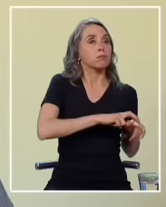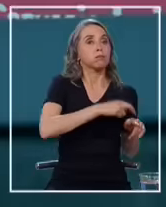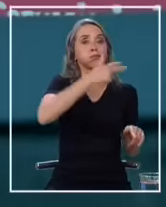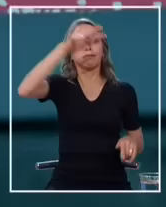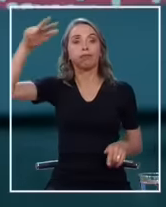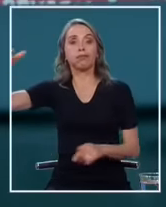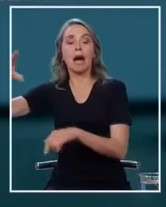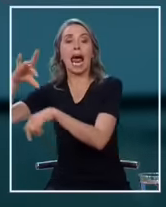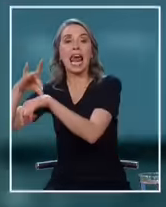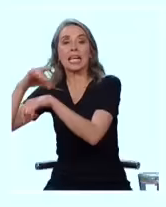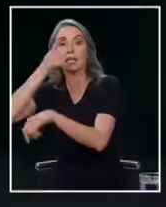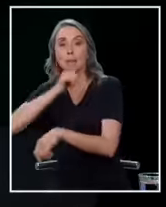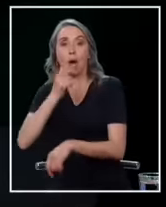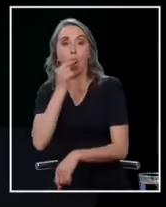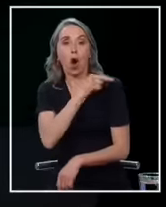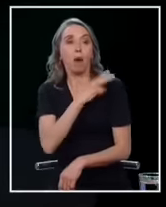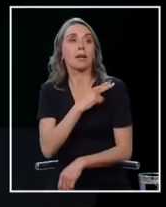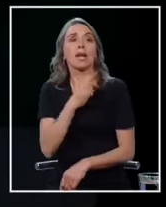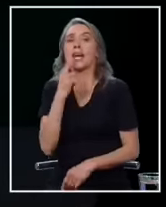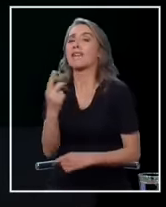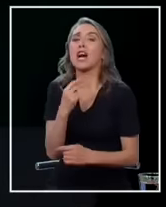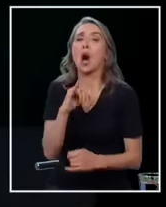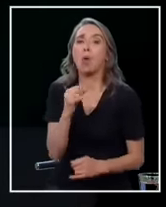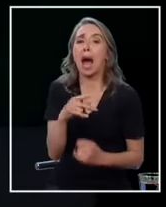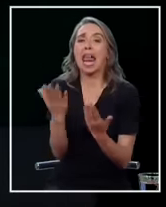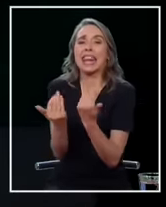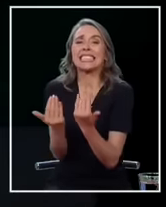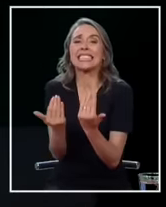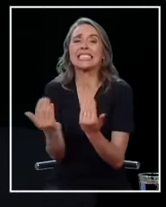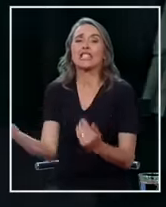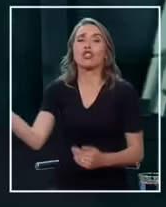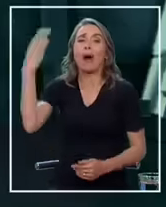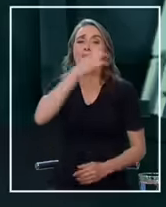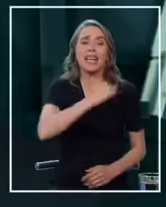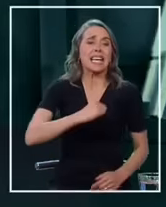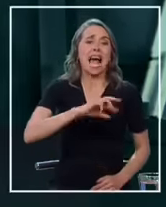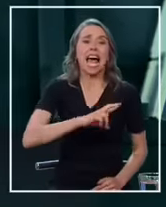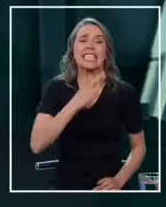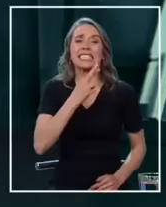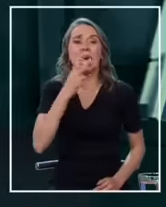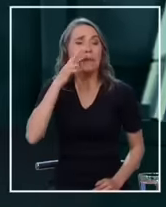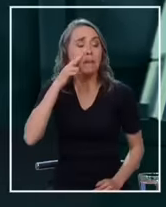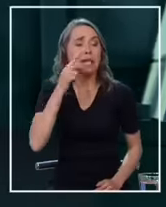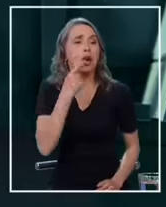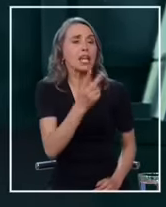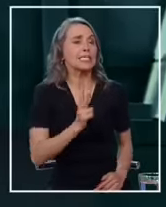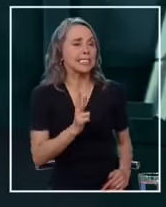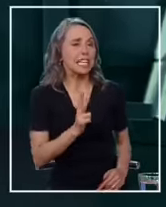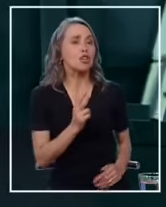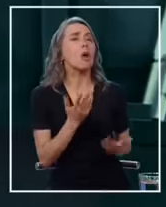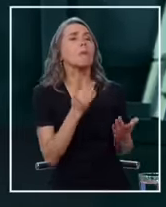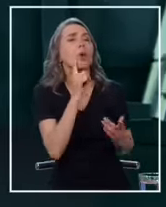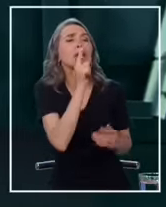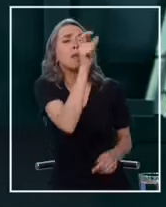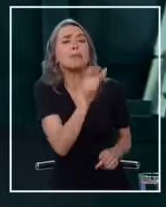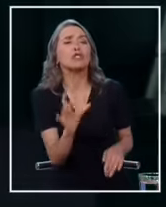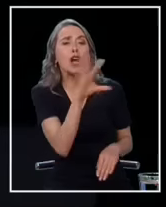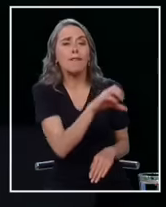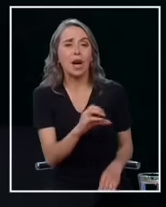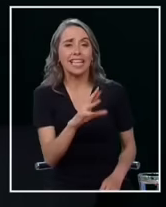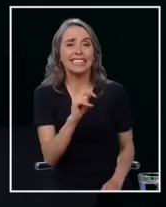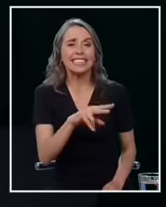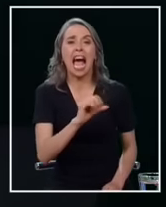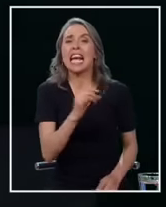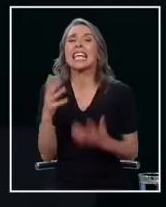clínica privada. ¡Necesito un rescate para Melipilla! Señor, es por don Cristian